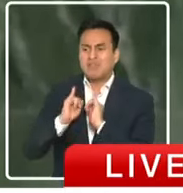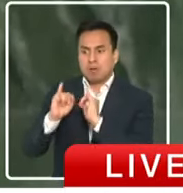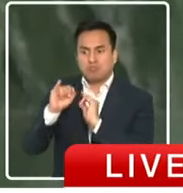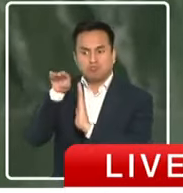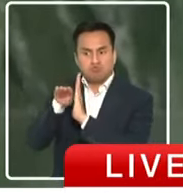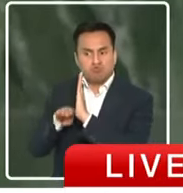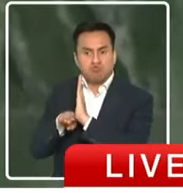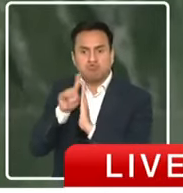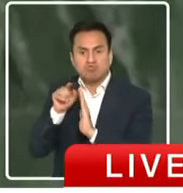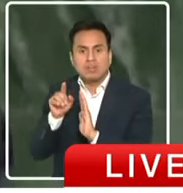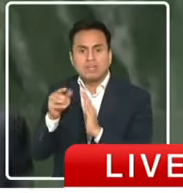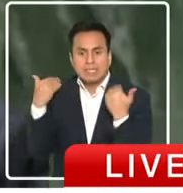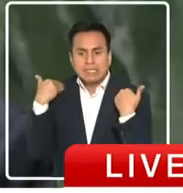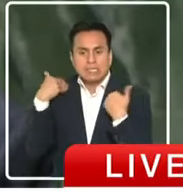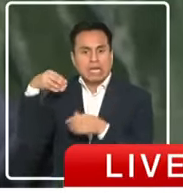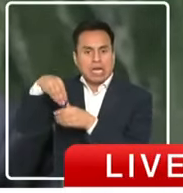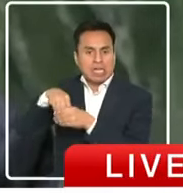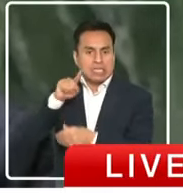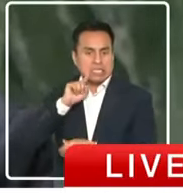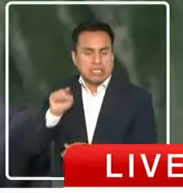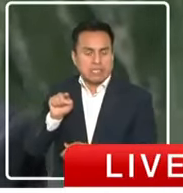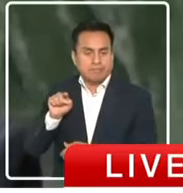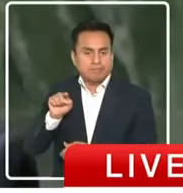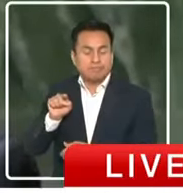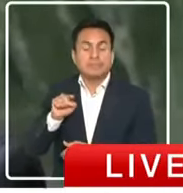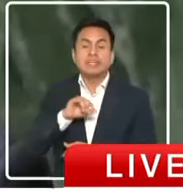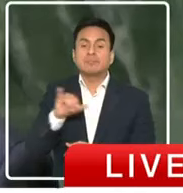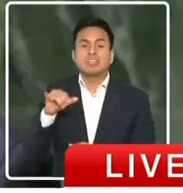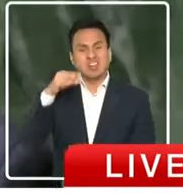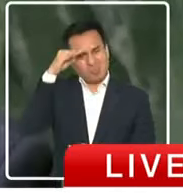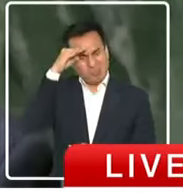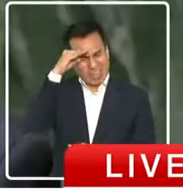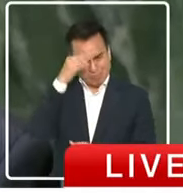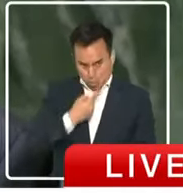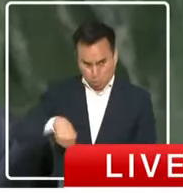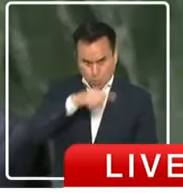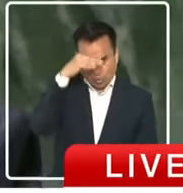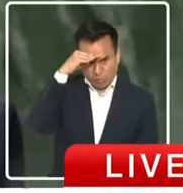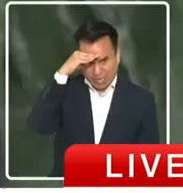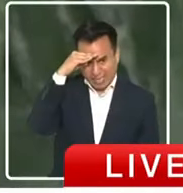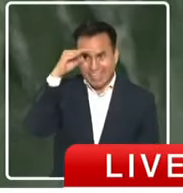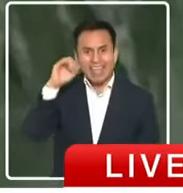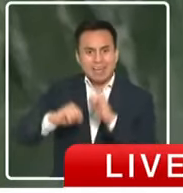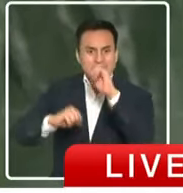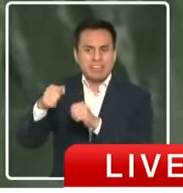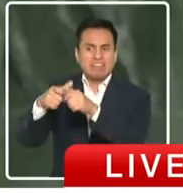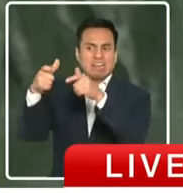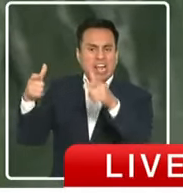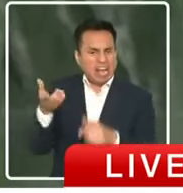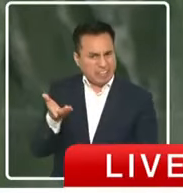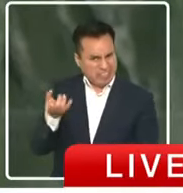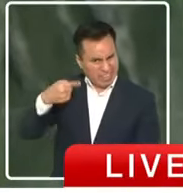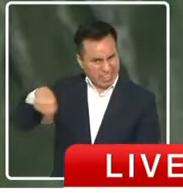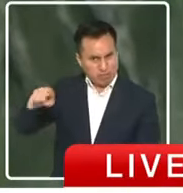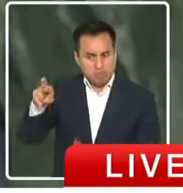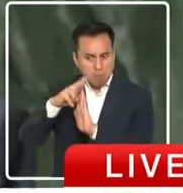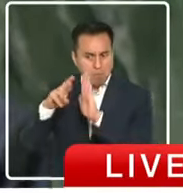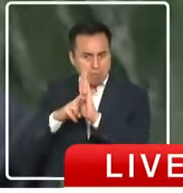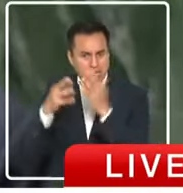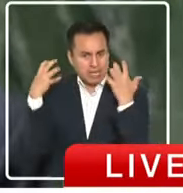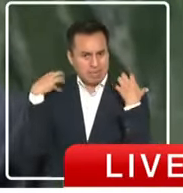con que son entrenadas. ¿Vamos a confiar acaso en que estas grandes empresas se